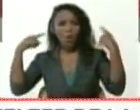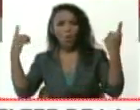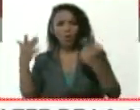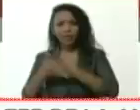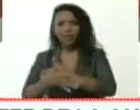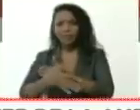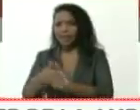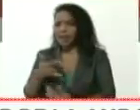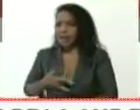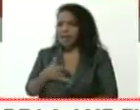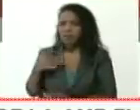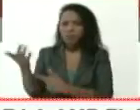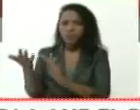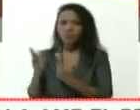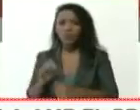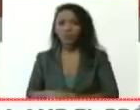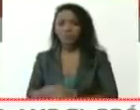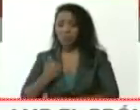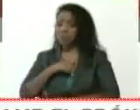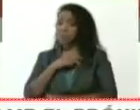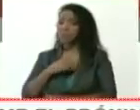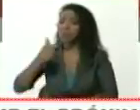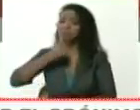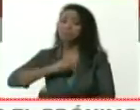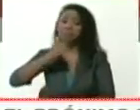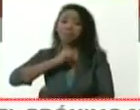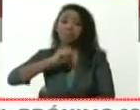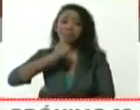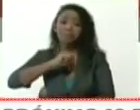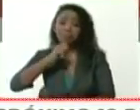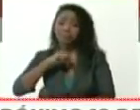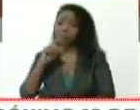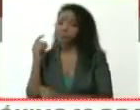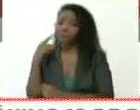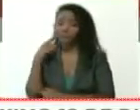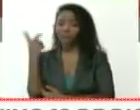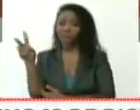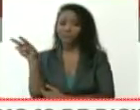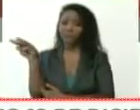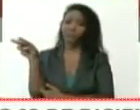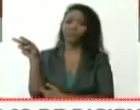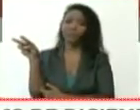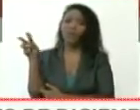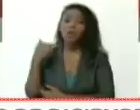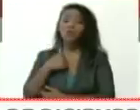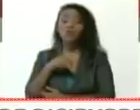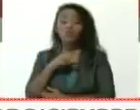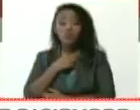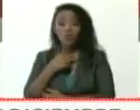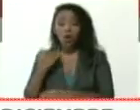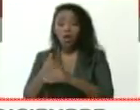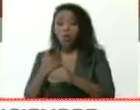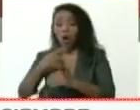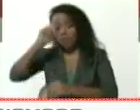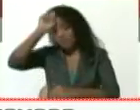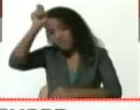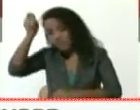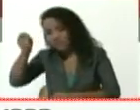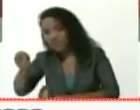Y nosotros ahí, resistiendo. Y yo debo hacerle un homenaje a mi pueblo, al pueblo venezolano.